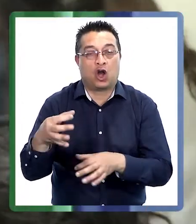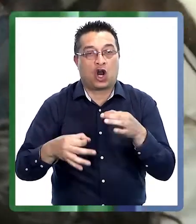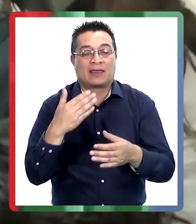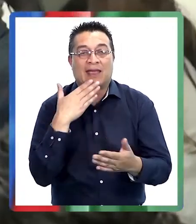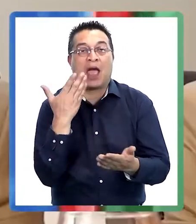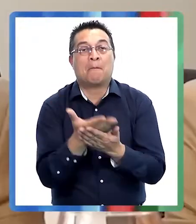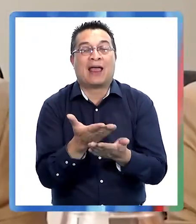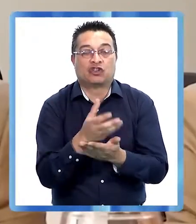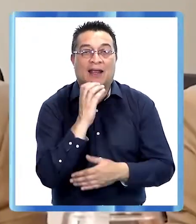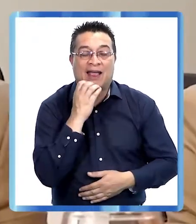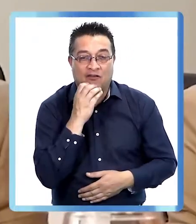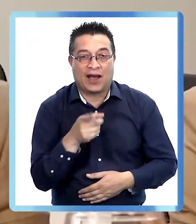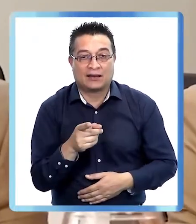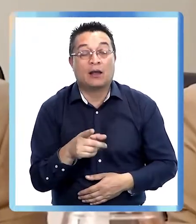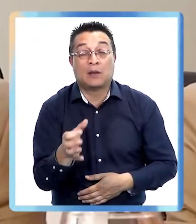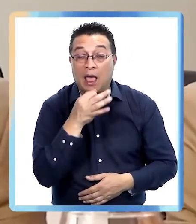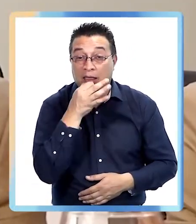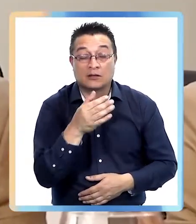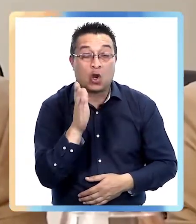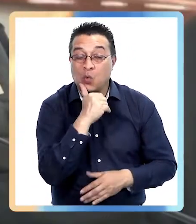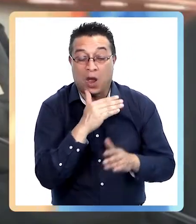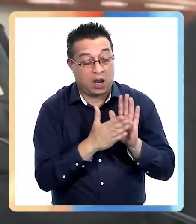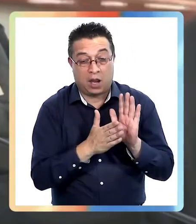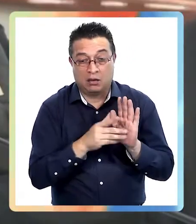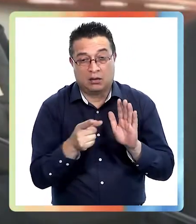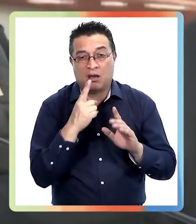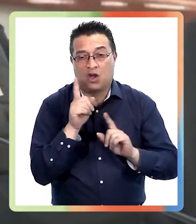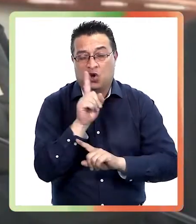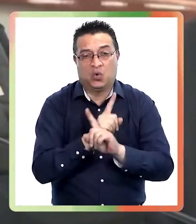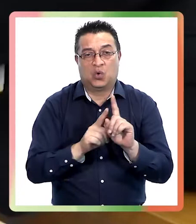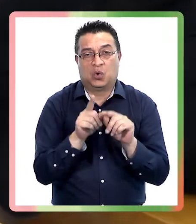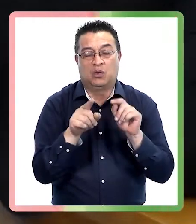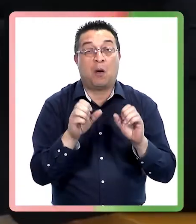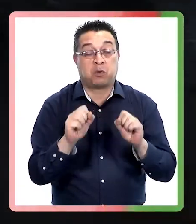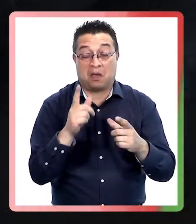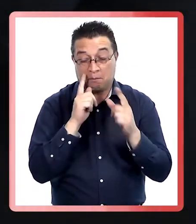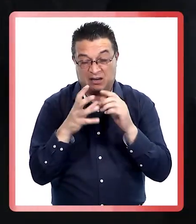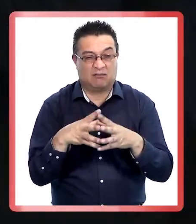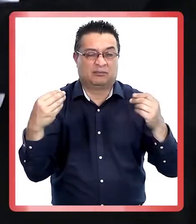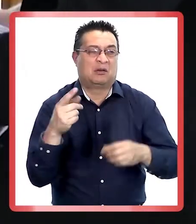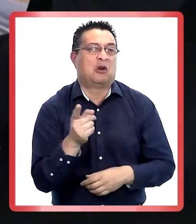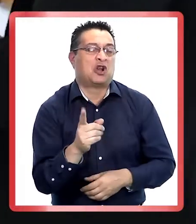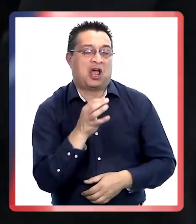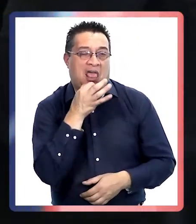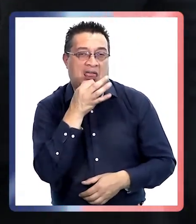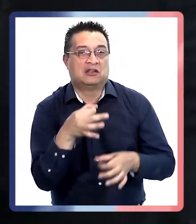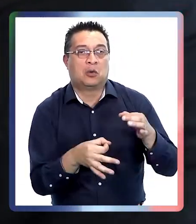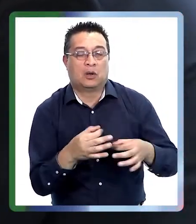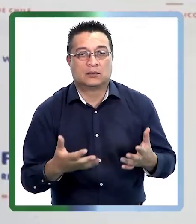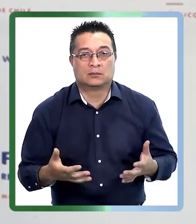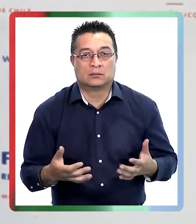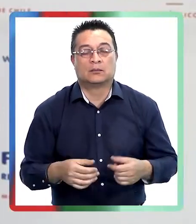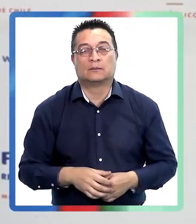de Apelaciones de Antofagasta, señalando que no habían antecedentes que justificaran la existencia de un peligro de fuga de la